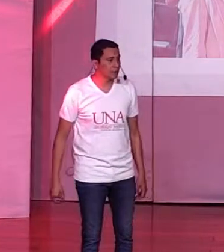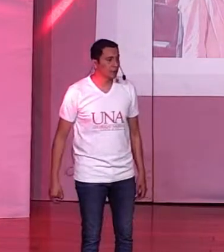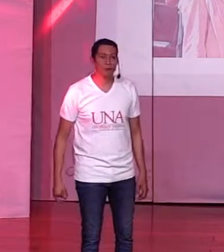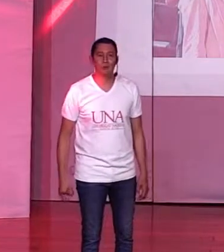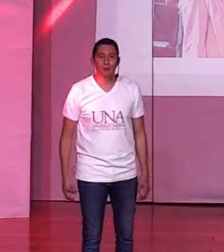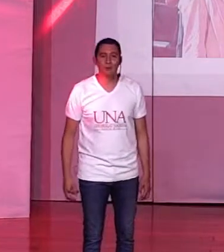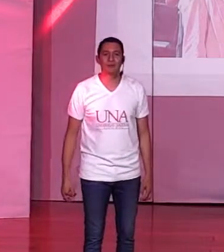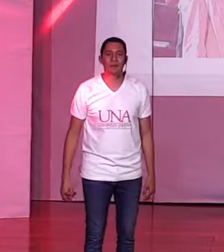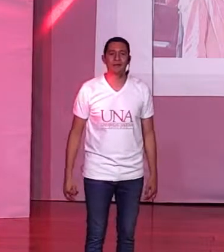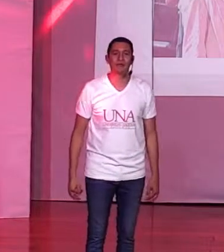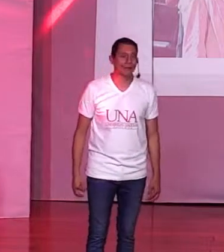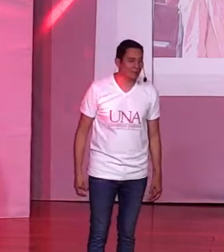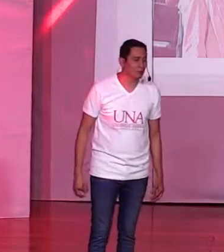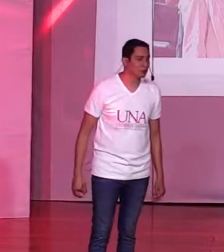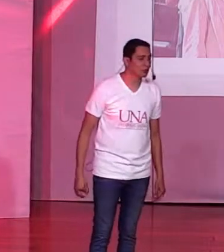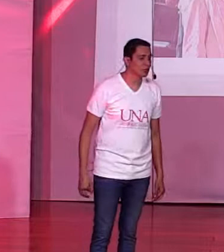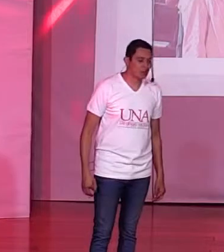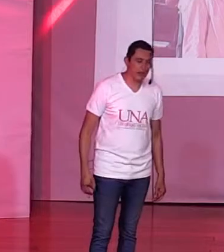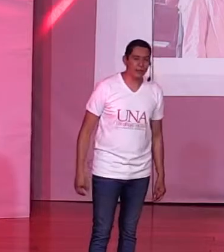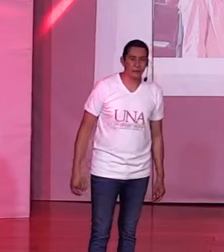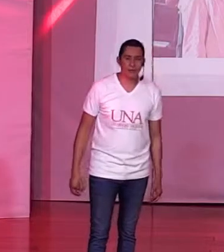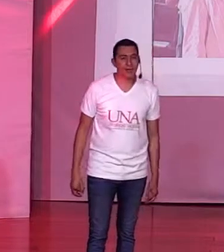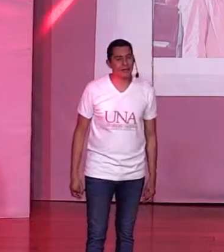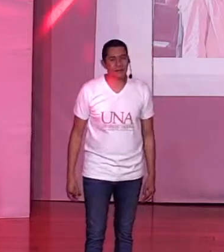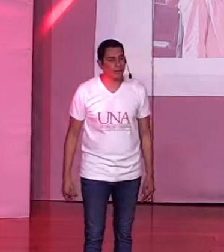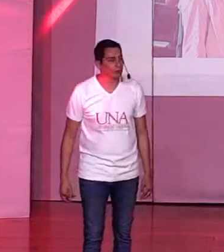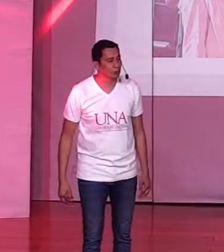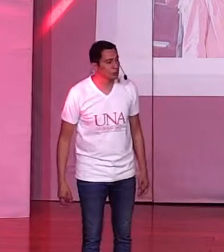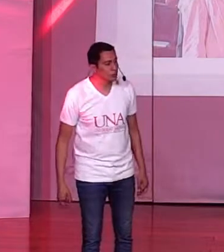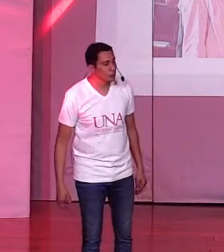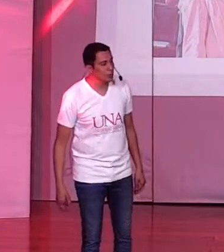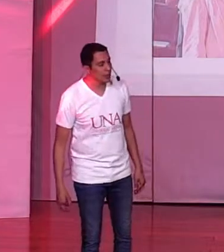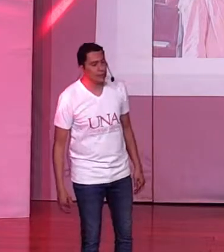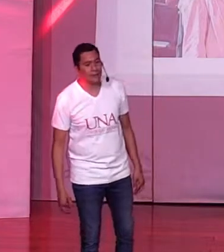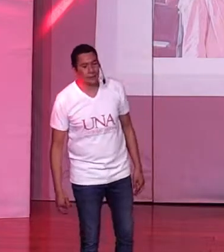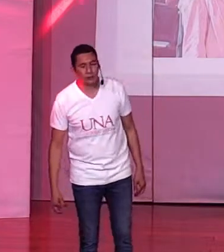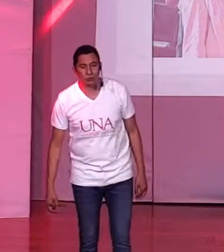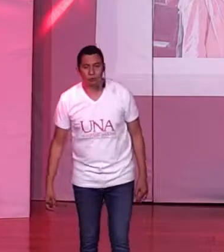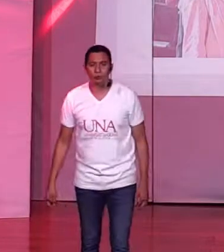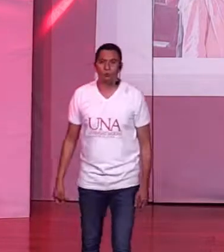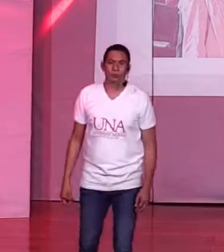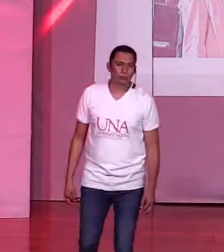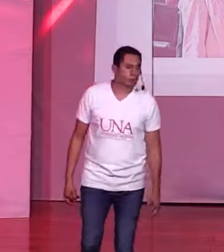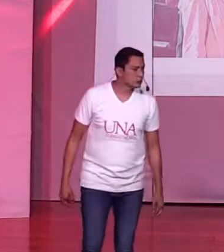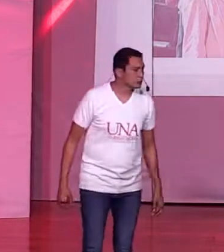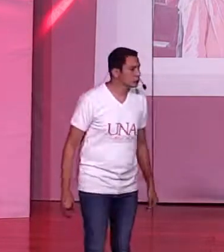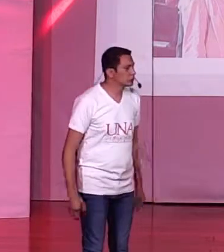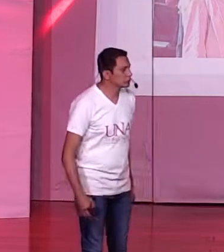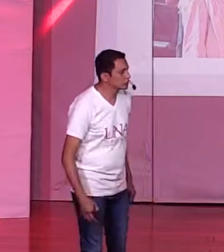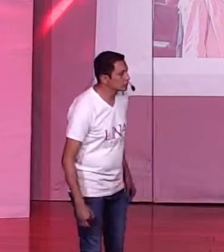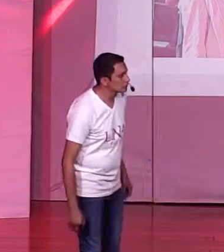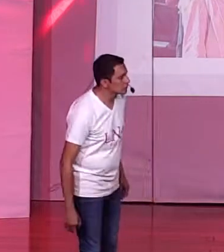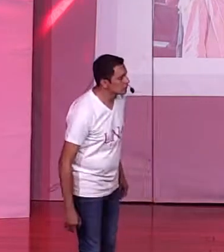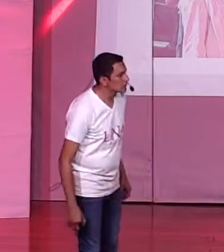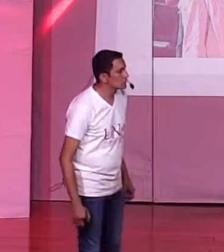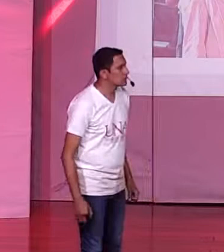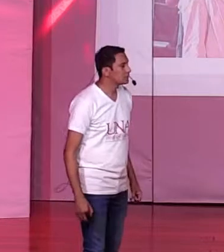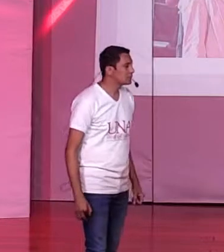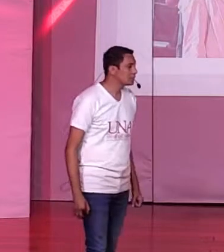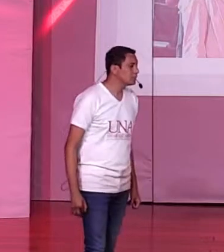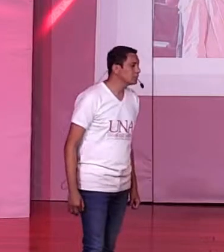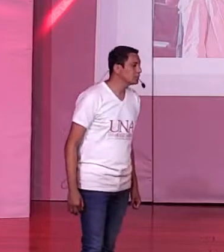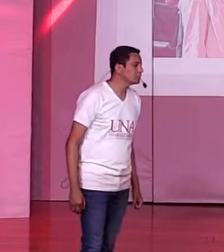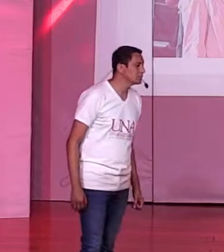¿Sí? Continuamos, ¿ok? Continuamos. Seguimos. Aquí seguimos en vivo. Aquí seguimos. Aquí seguimos. Jairo, Rubén, Ashley ya